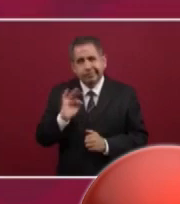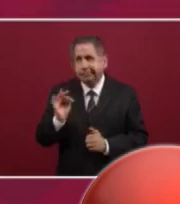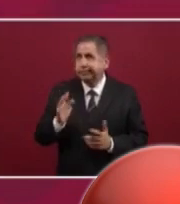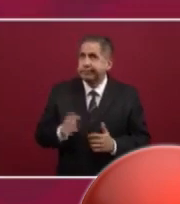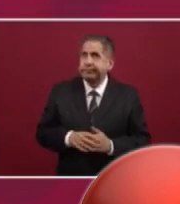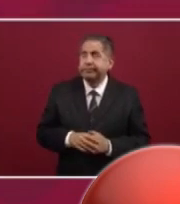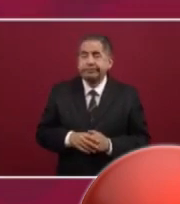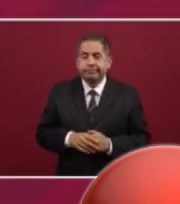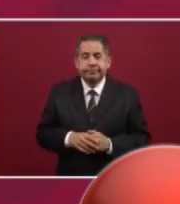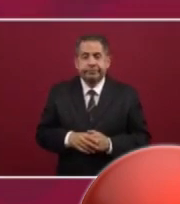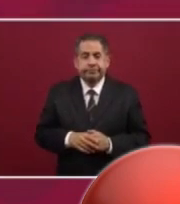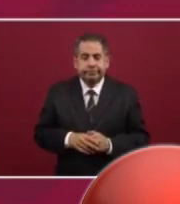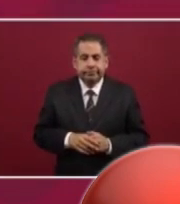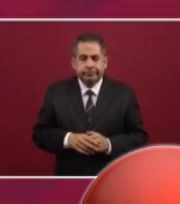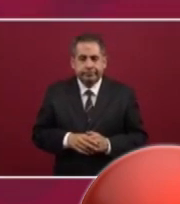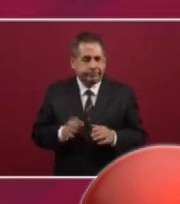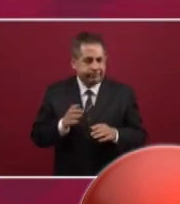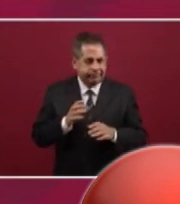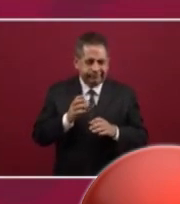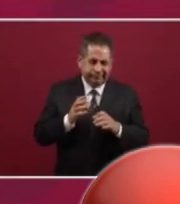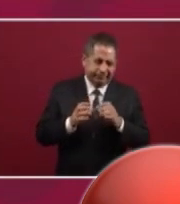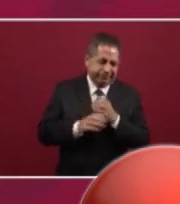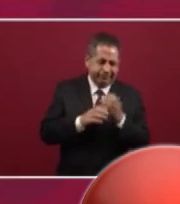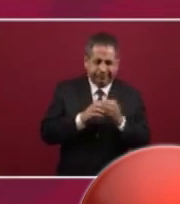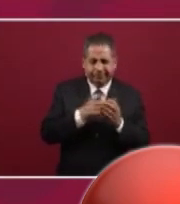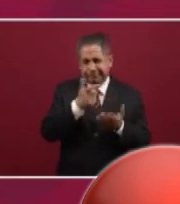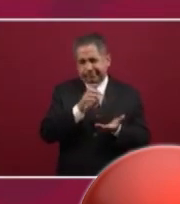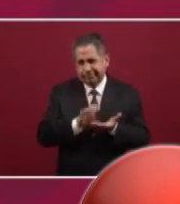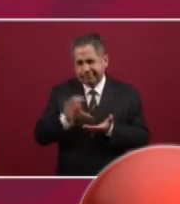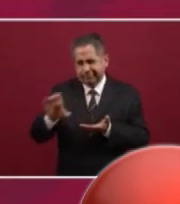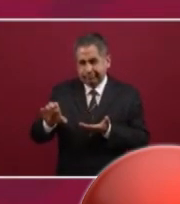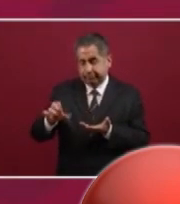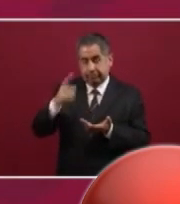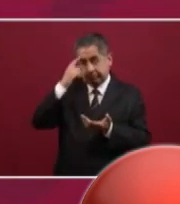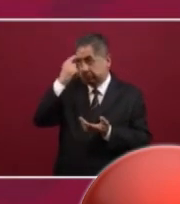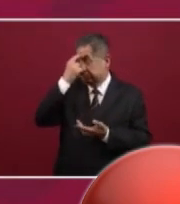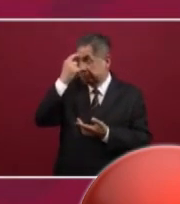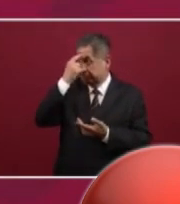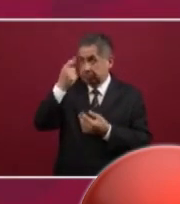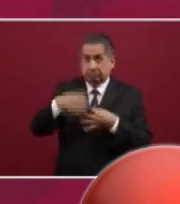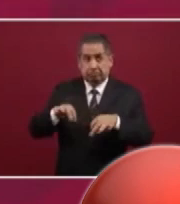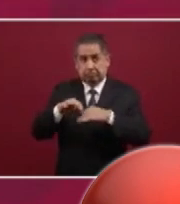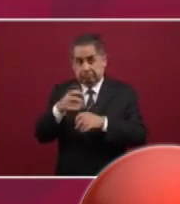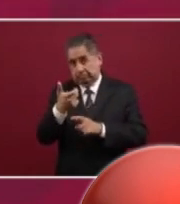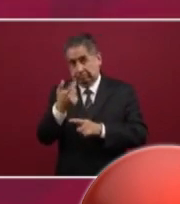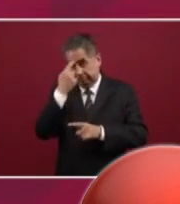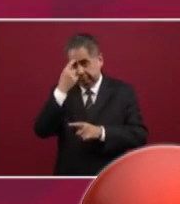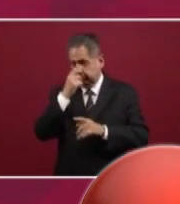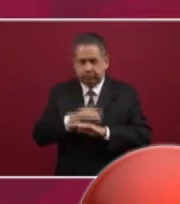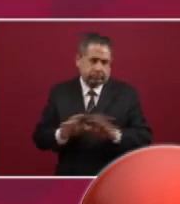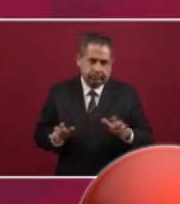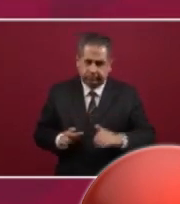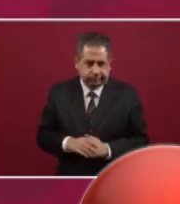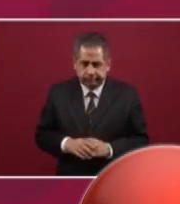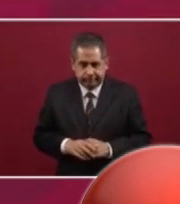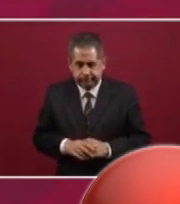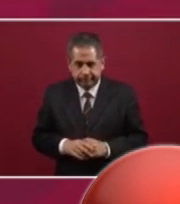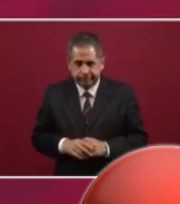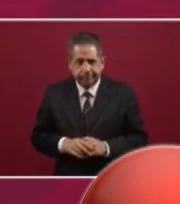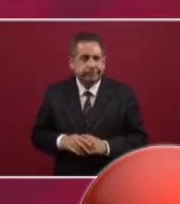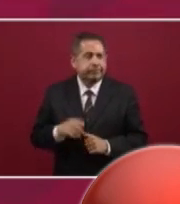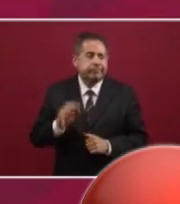más de lo material, como si eso fuese lo más importante, si eleváramos lo